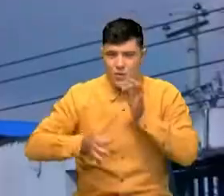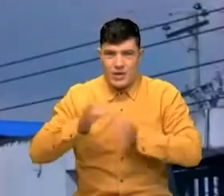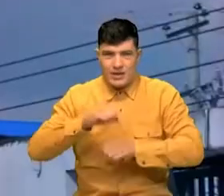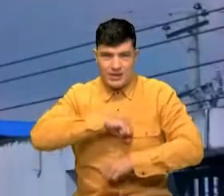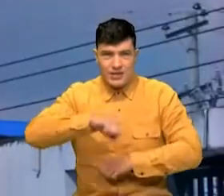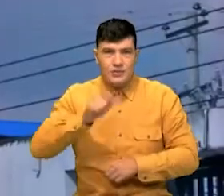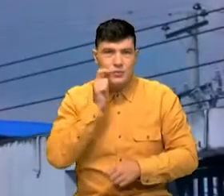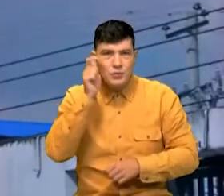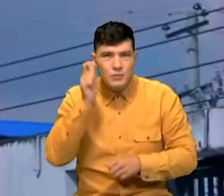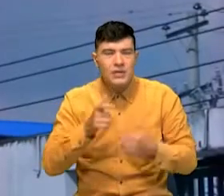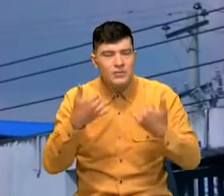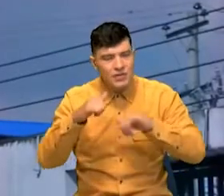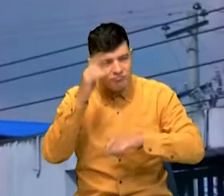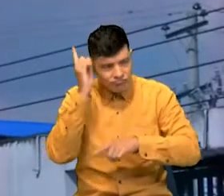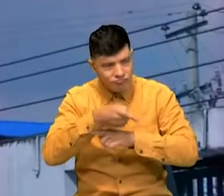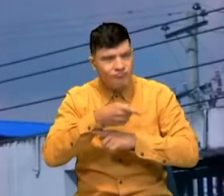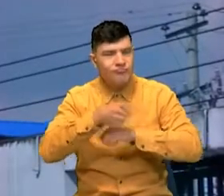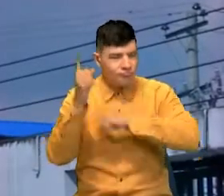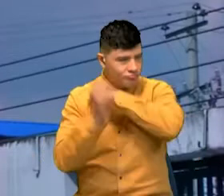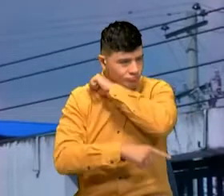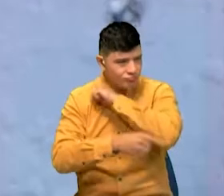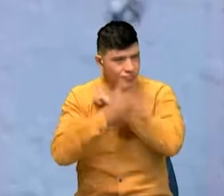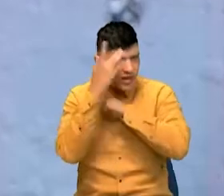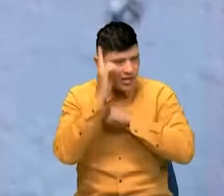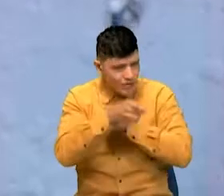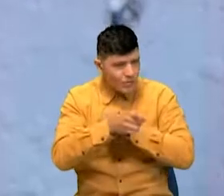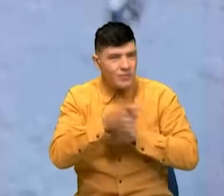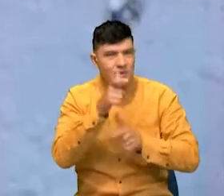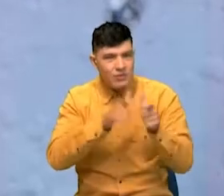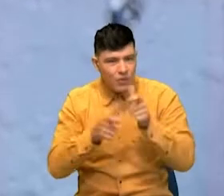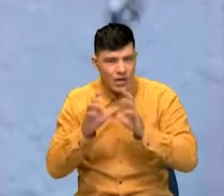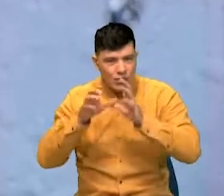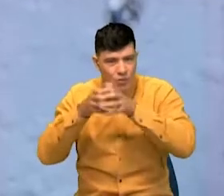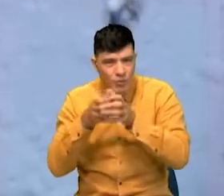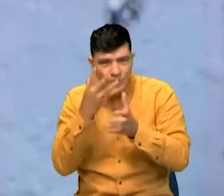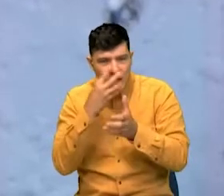impuso medida de aseguramiento intramural por el delito de concierto para delinquir agravado.